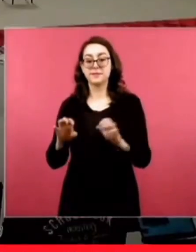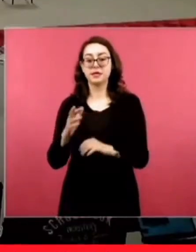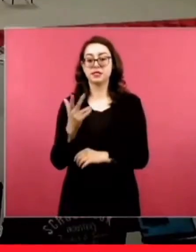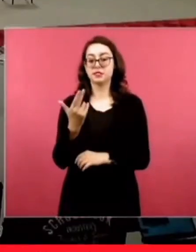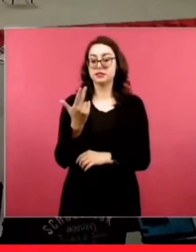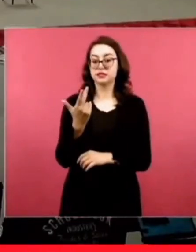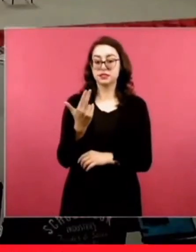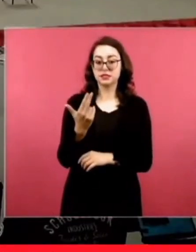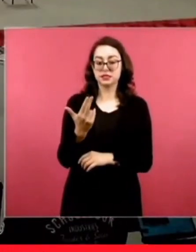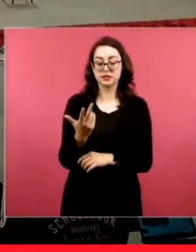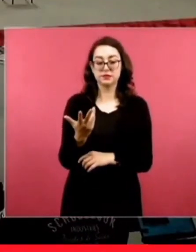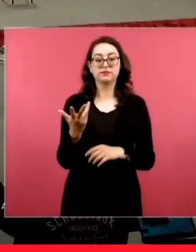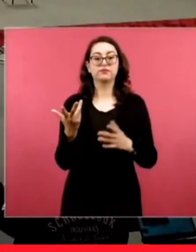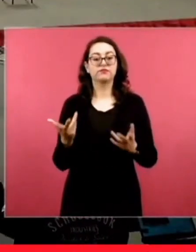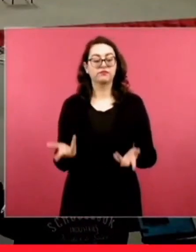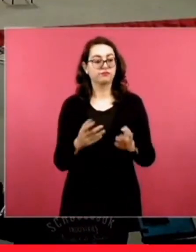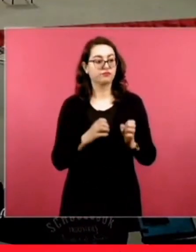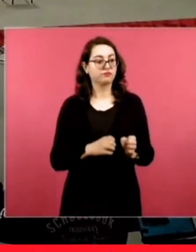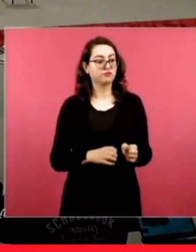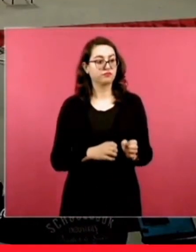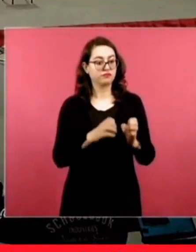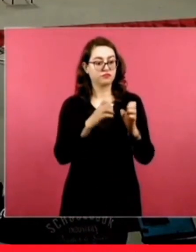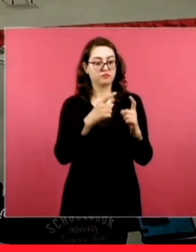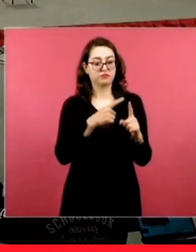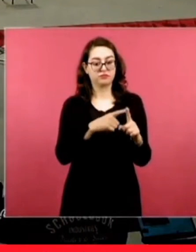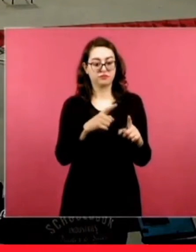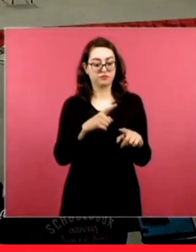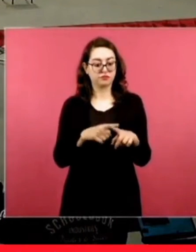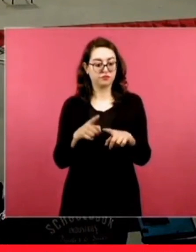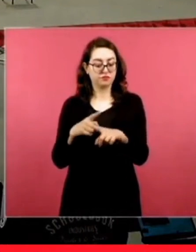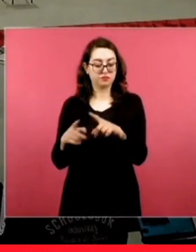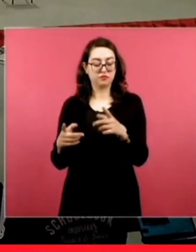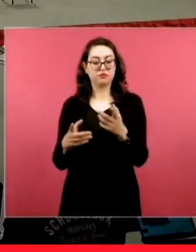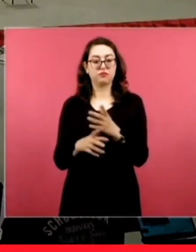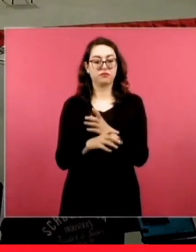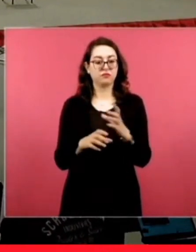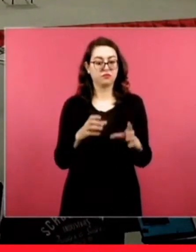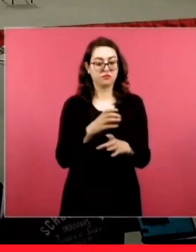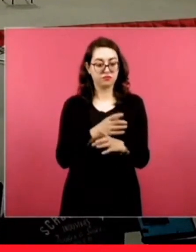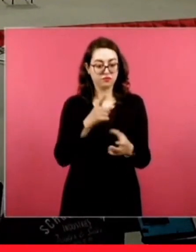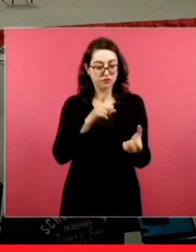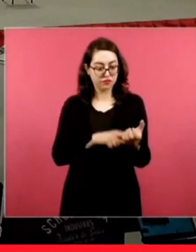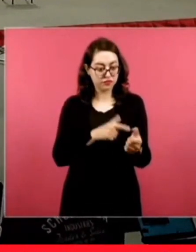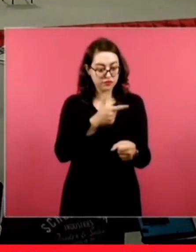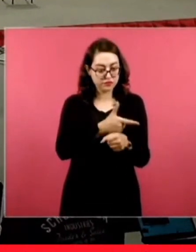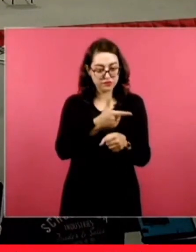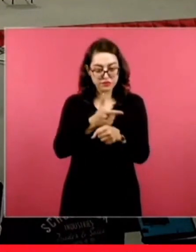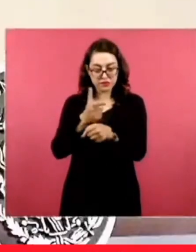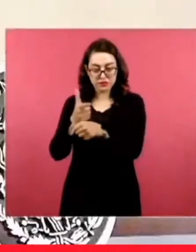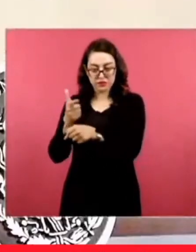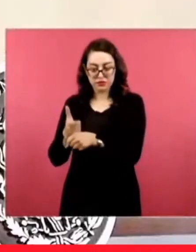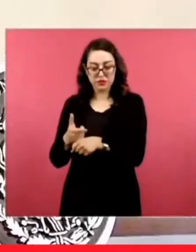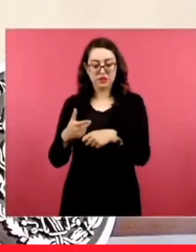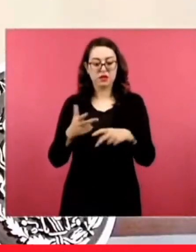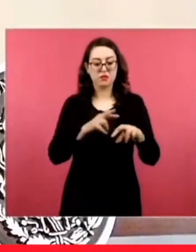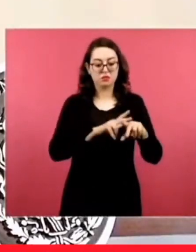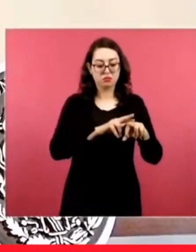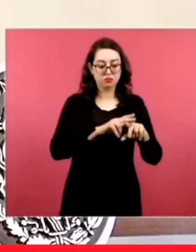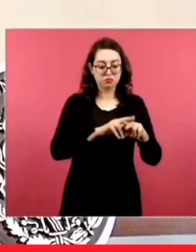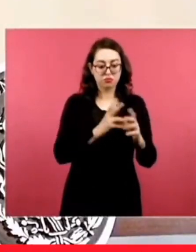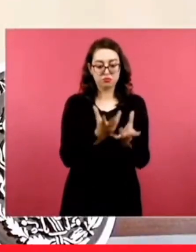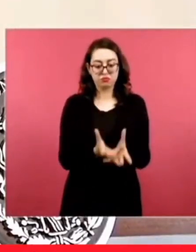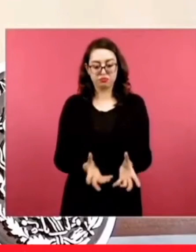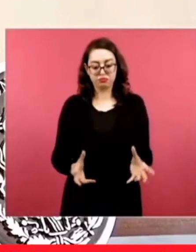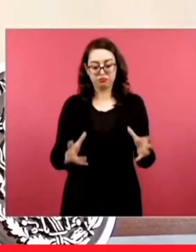1,925 bienes muebles de diferente carácter, pueden ser metates, pueden ser instrumentos de lítica, pueden ser objetos de